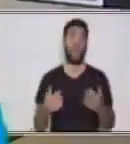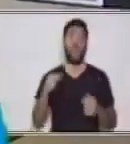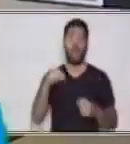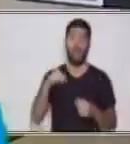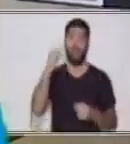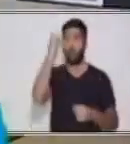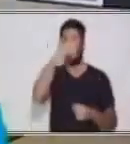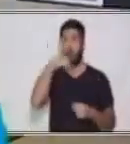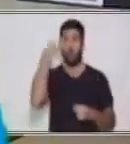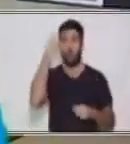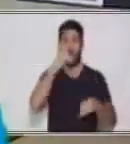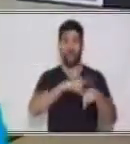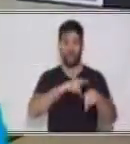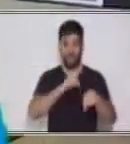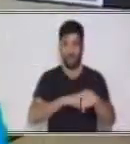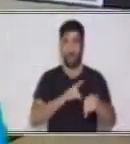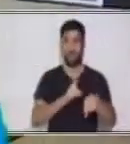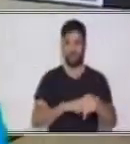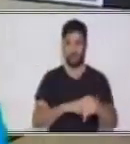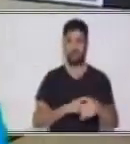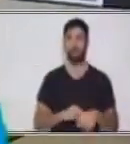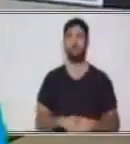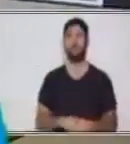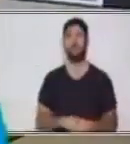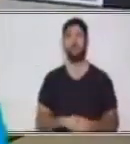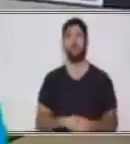las horas.